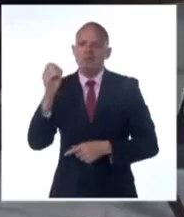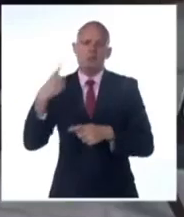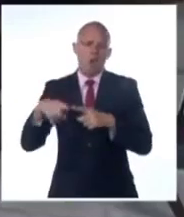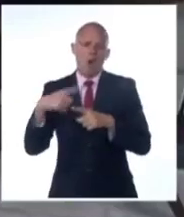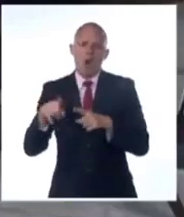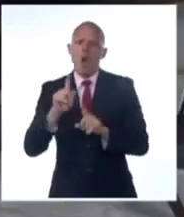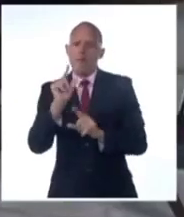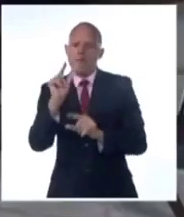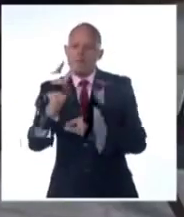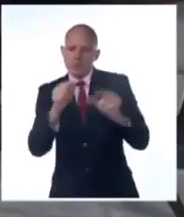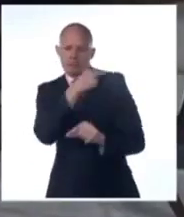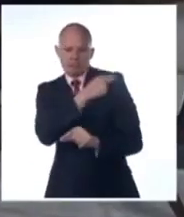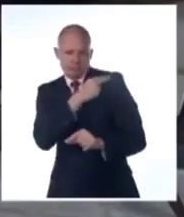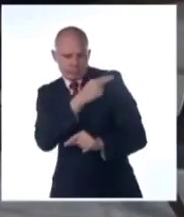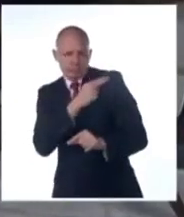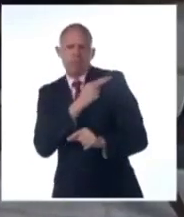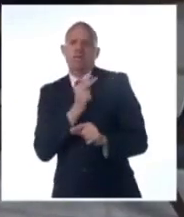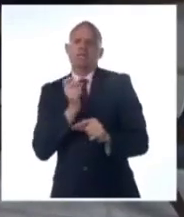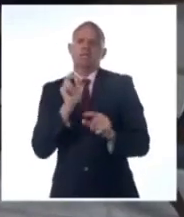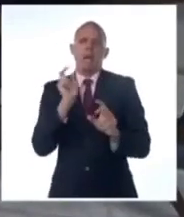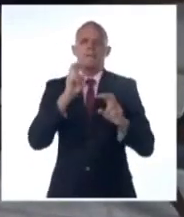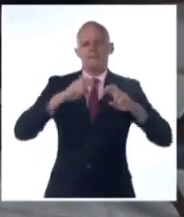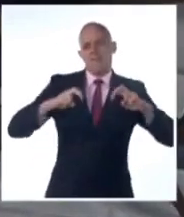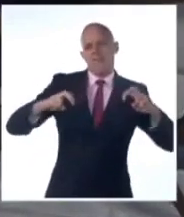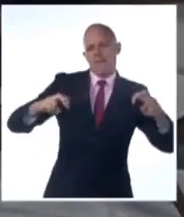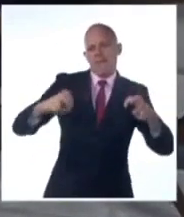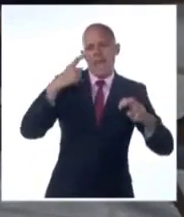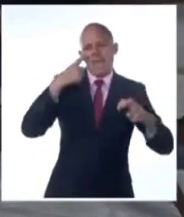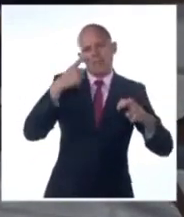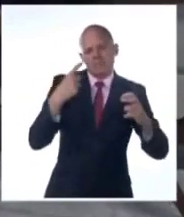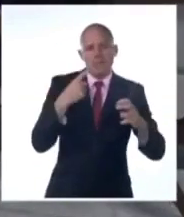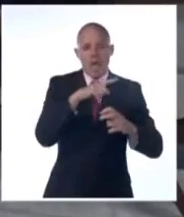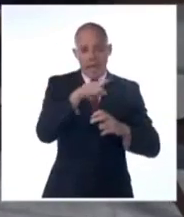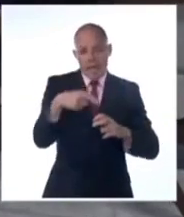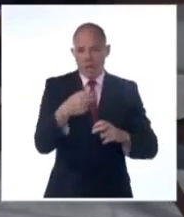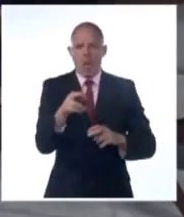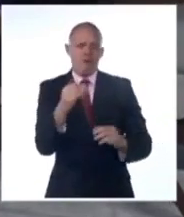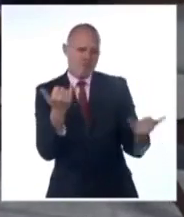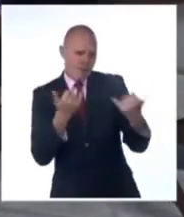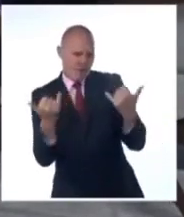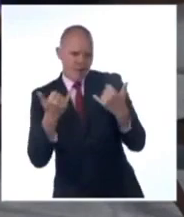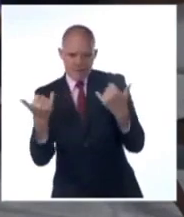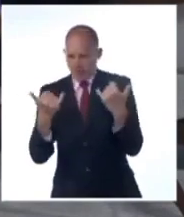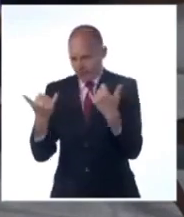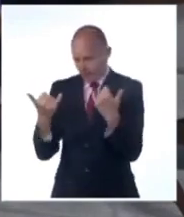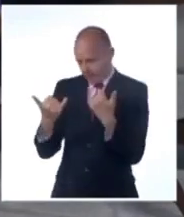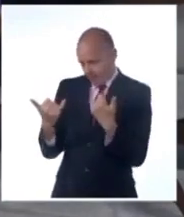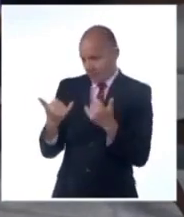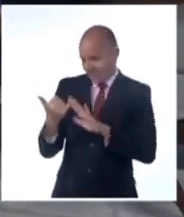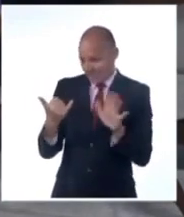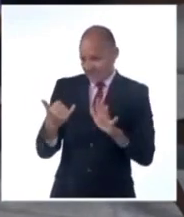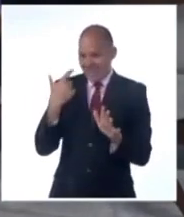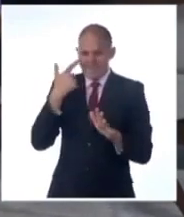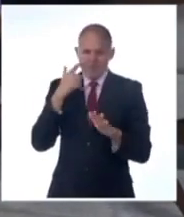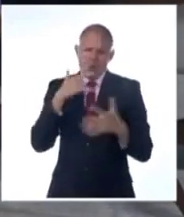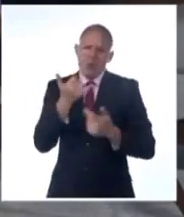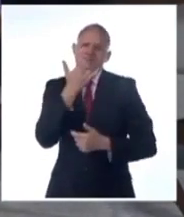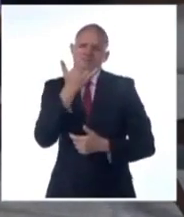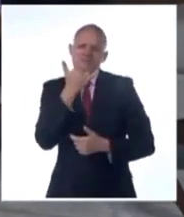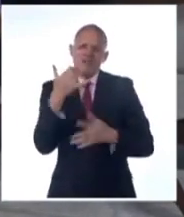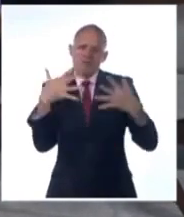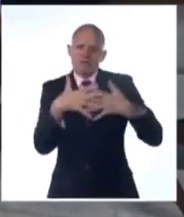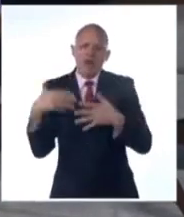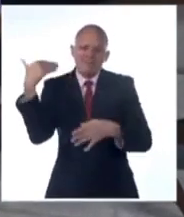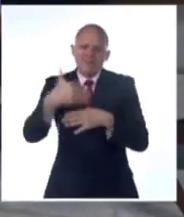y otras instituciones, en los que se le brindó una amplia y actualizada información sobre la incidencia del bloqueo estadounidense en